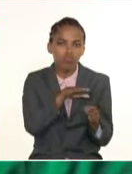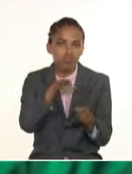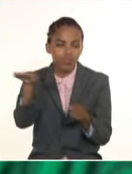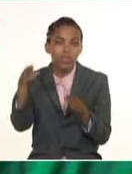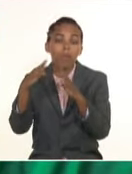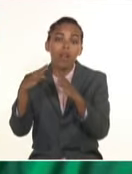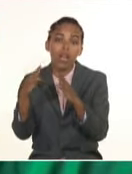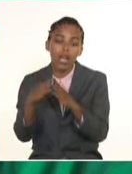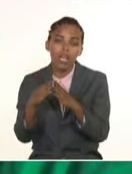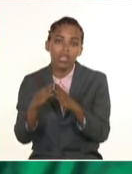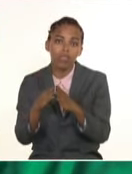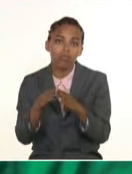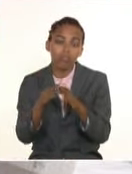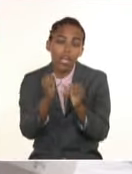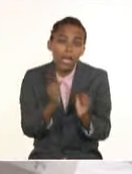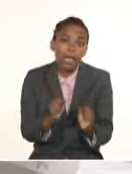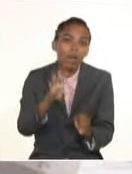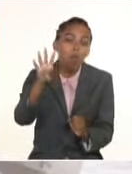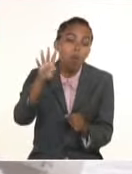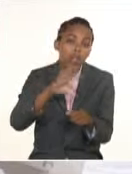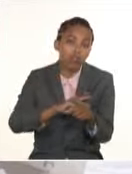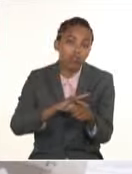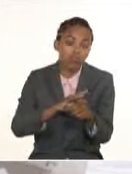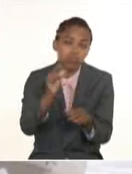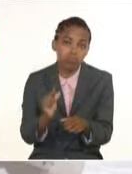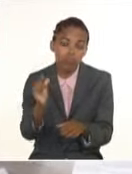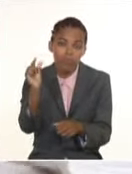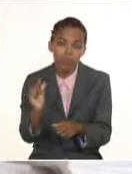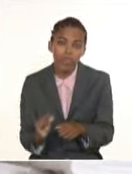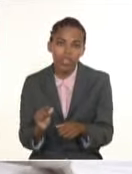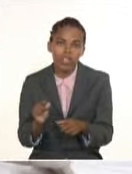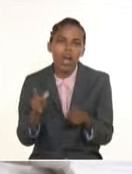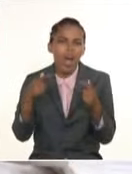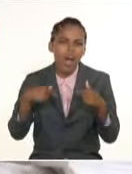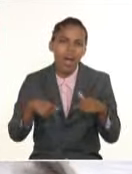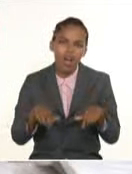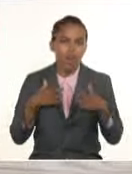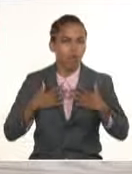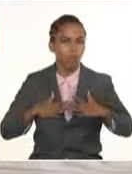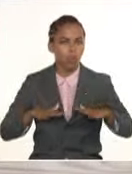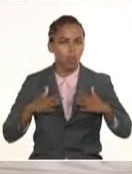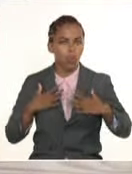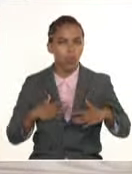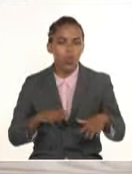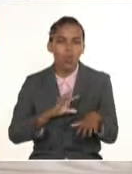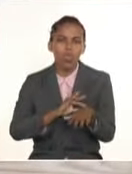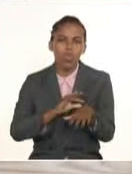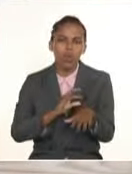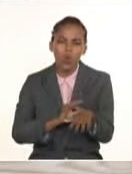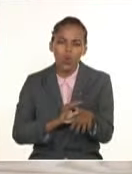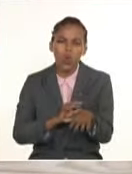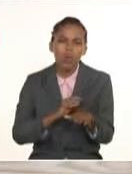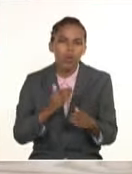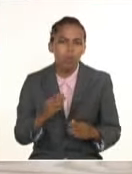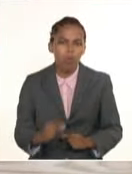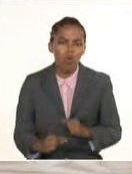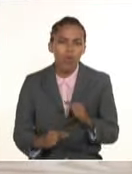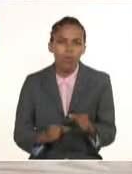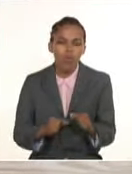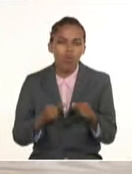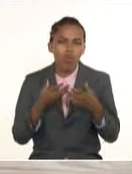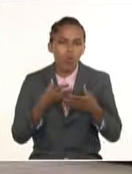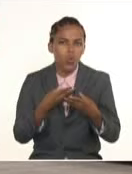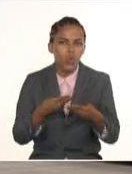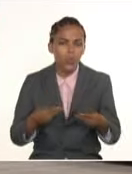4 pacientes. Hasta ahora están estables, se han aliviado del dolor, se han hidratado, han tenido una diuresis aceptable, o sea, han